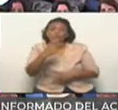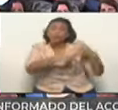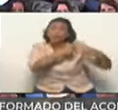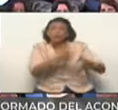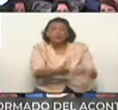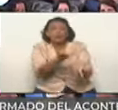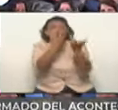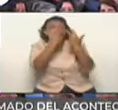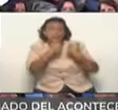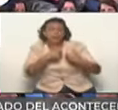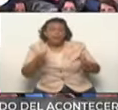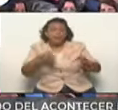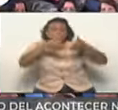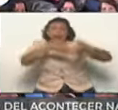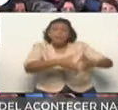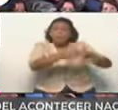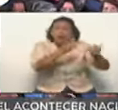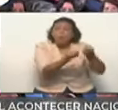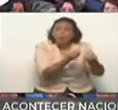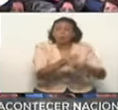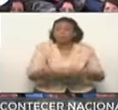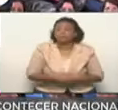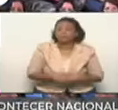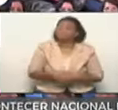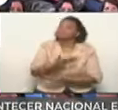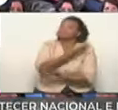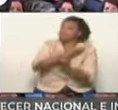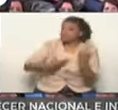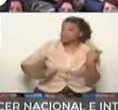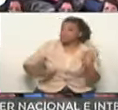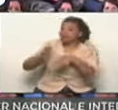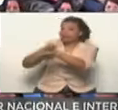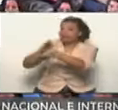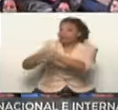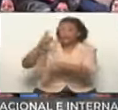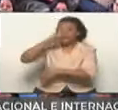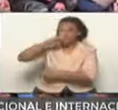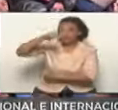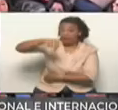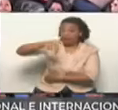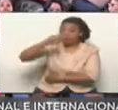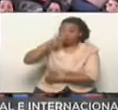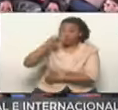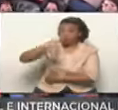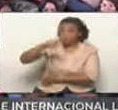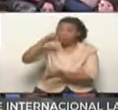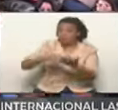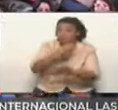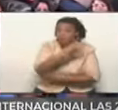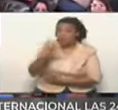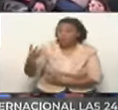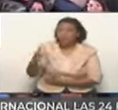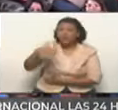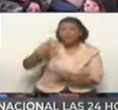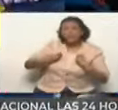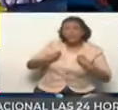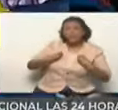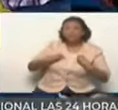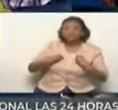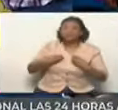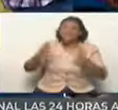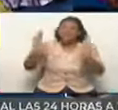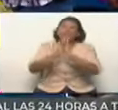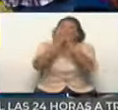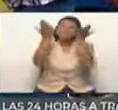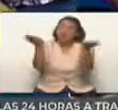cuenta? Excelente, presidente. Bueno, este año tuvimos... ¿Tú vienes de dónde, Jesús? Venimos de Cumaná.